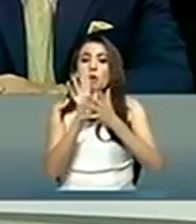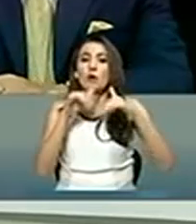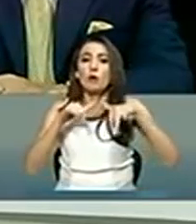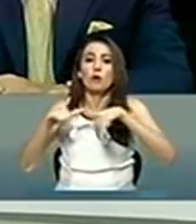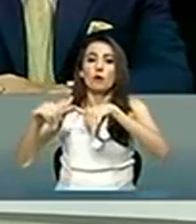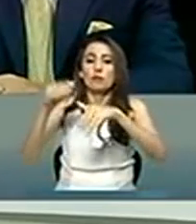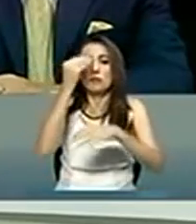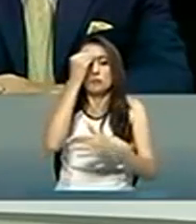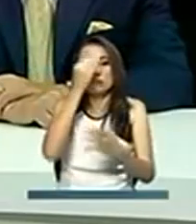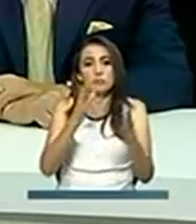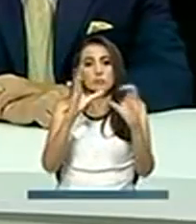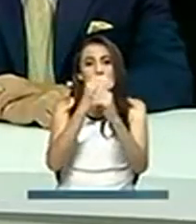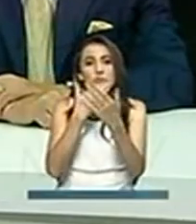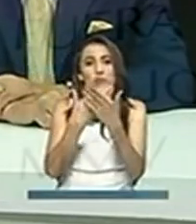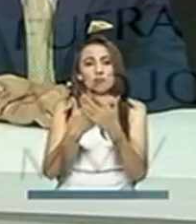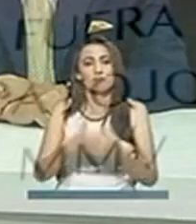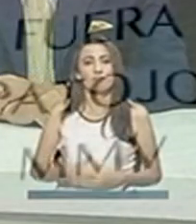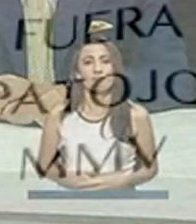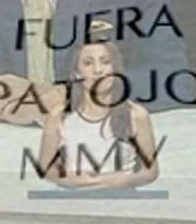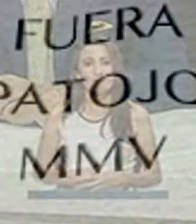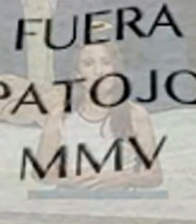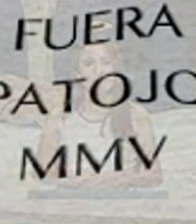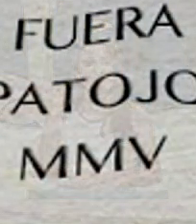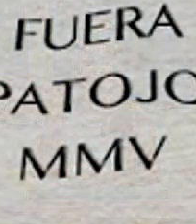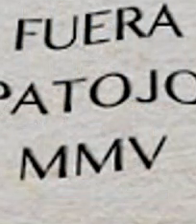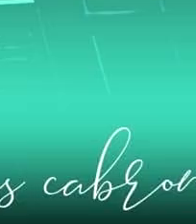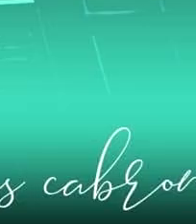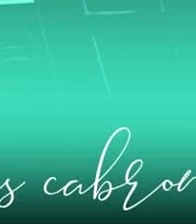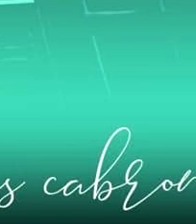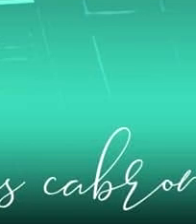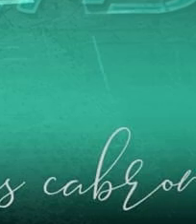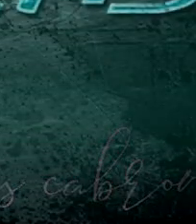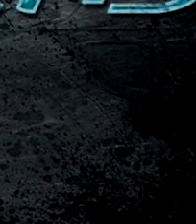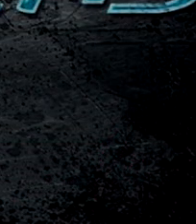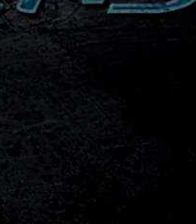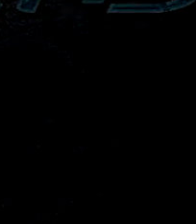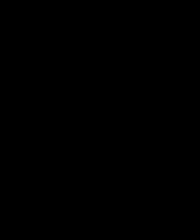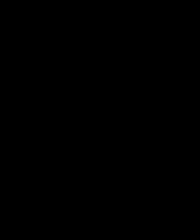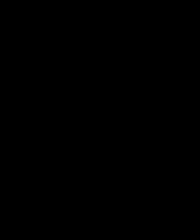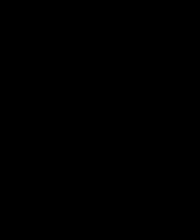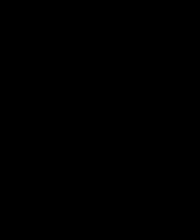Compatriotas, muchísimas gracias. Toda una vida. El gobierno de todos.